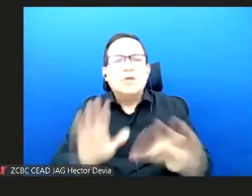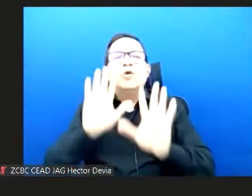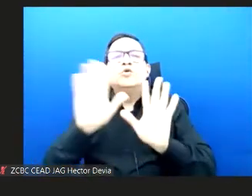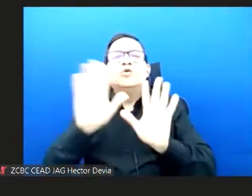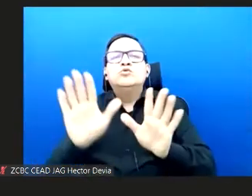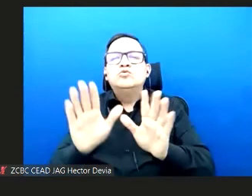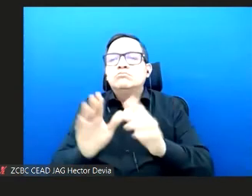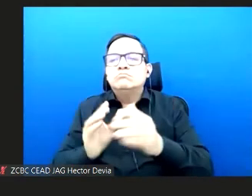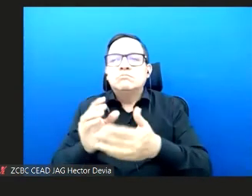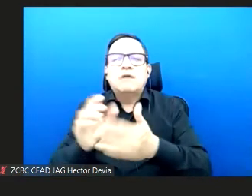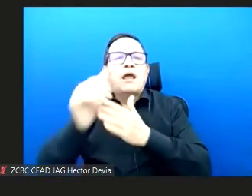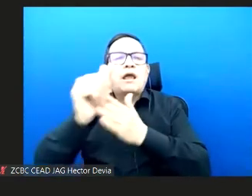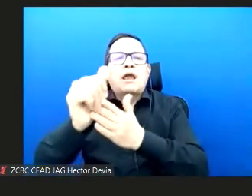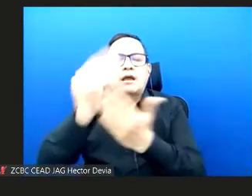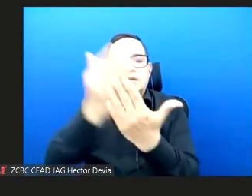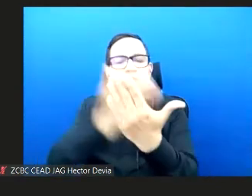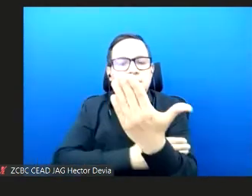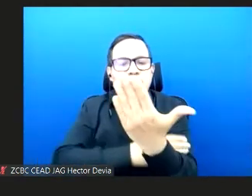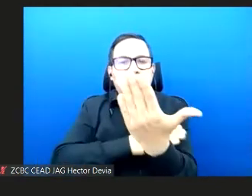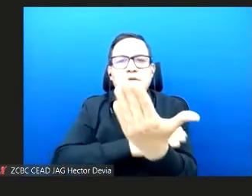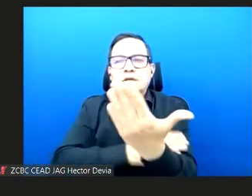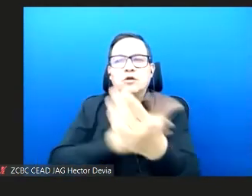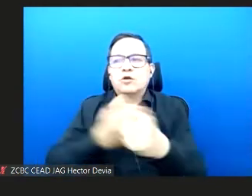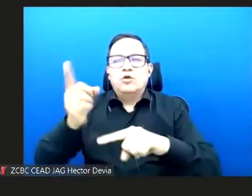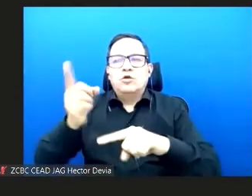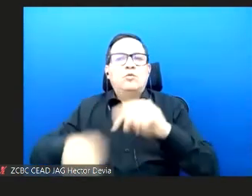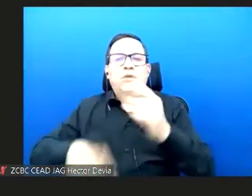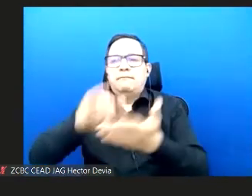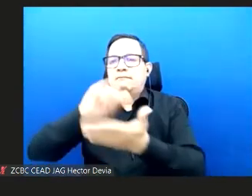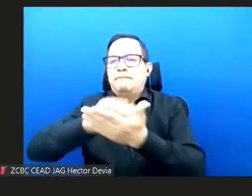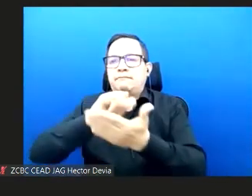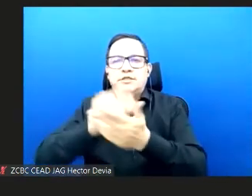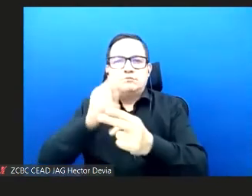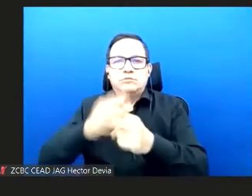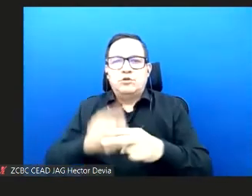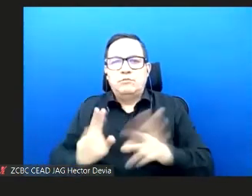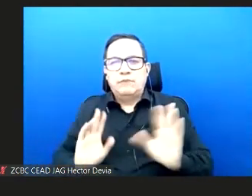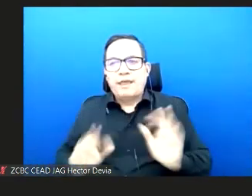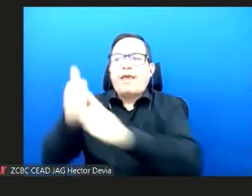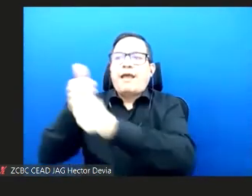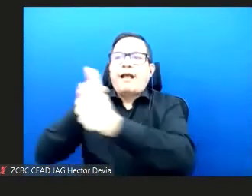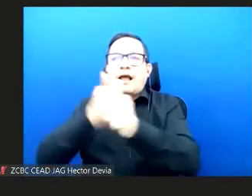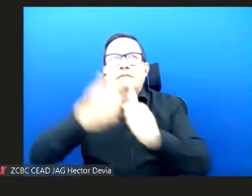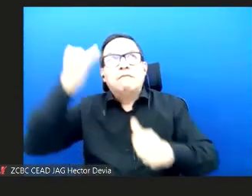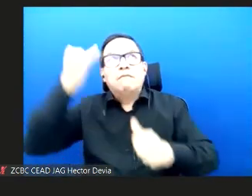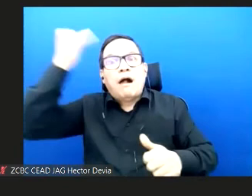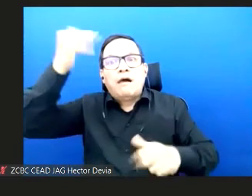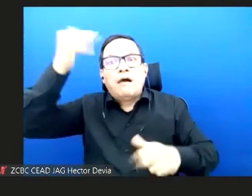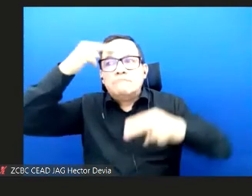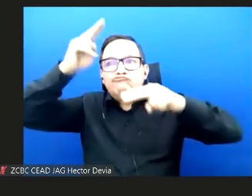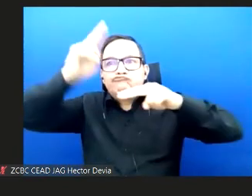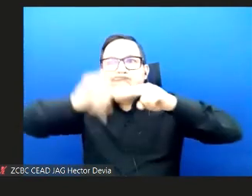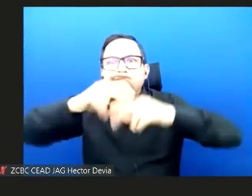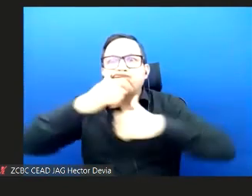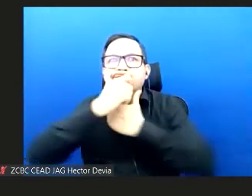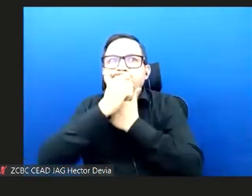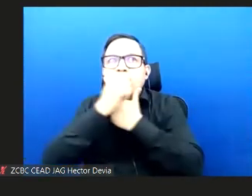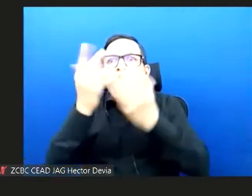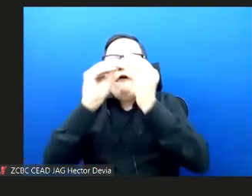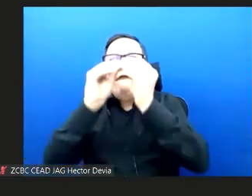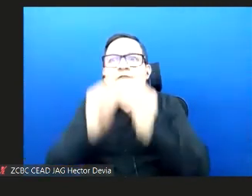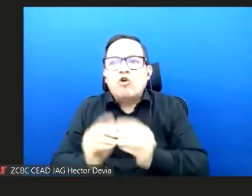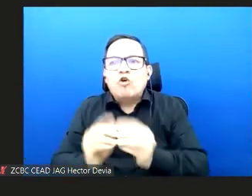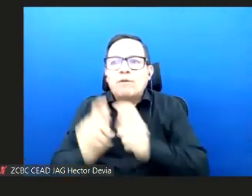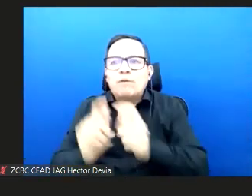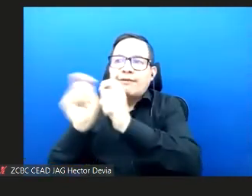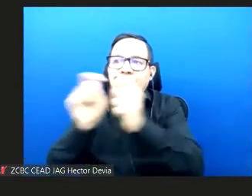su guía, no pueden colocar los mismos nombres. Es decir, cada estudiante debe tener su propia manera de nombrar los